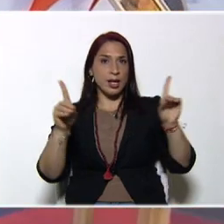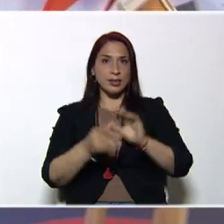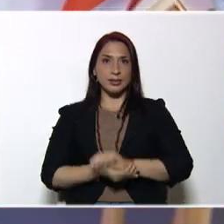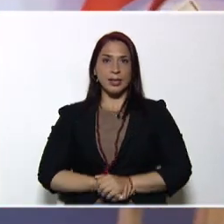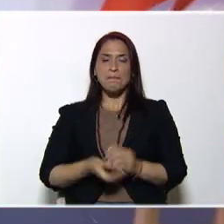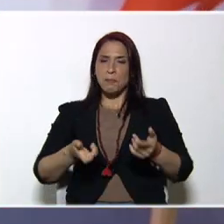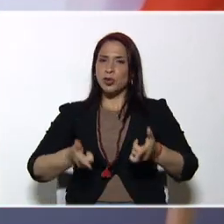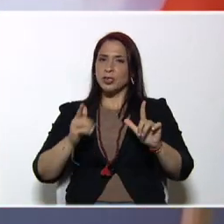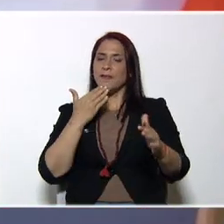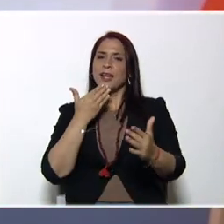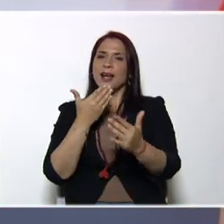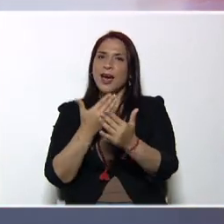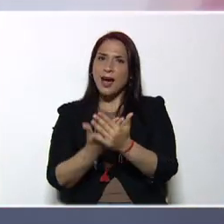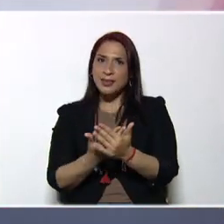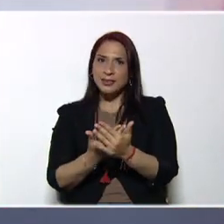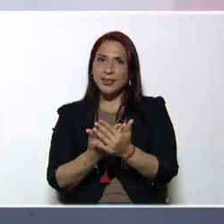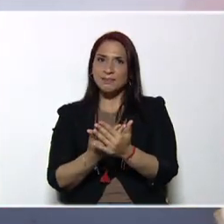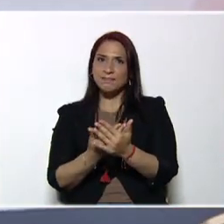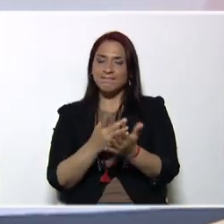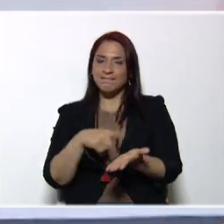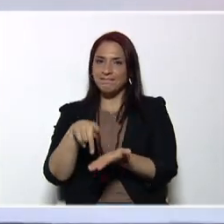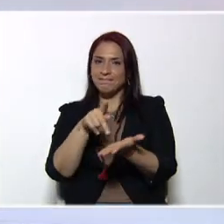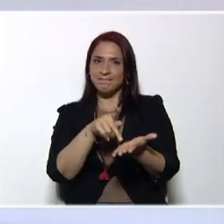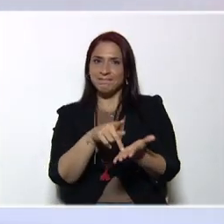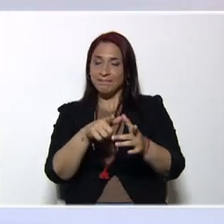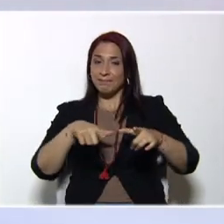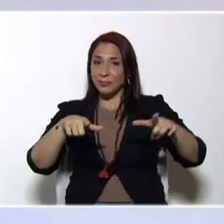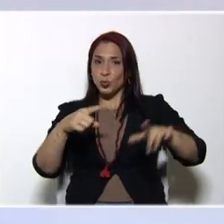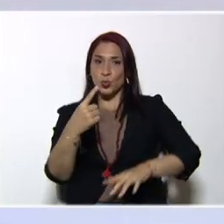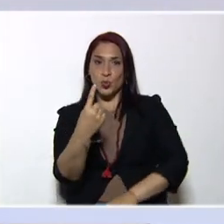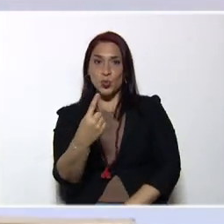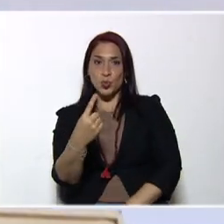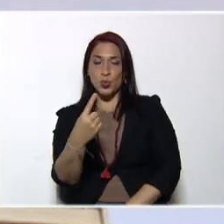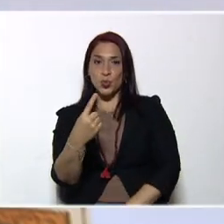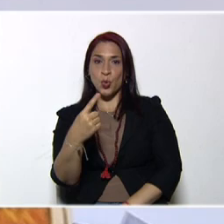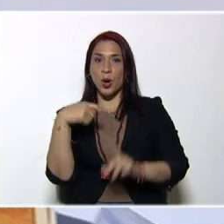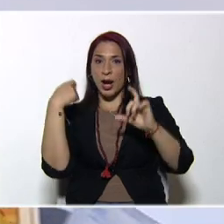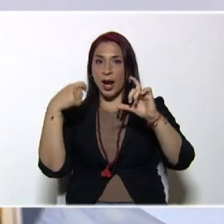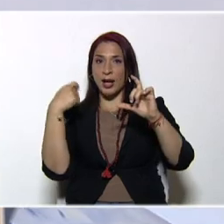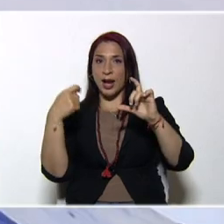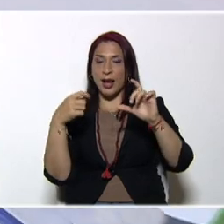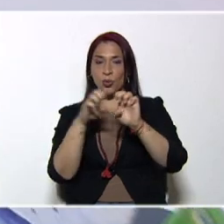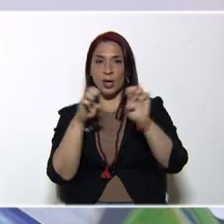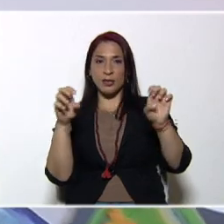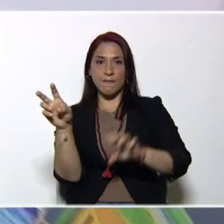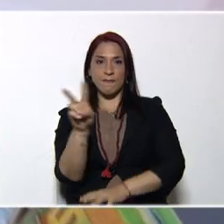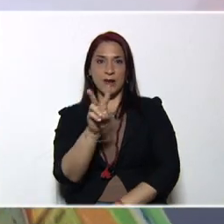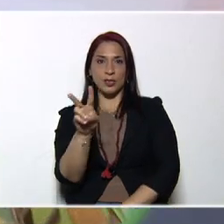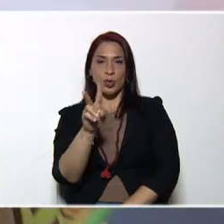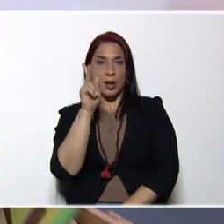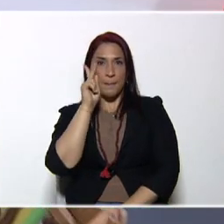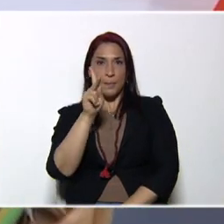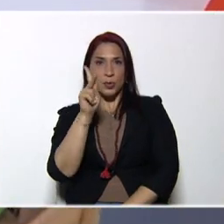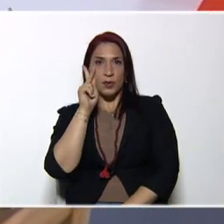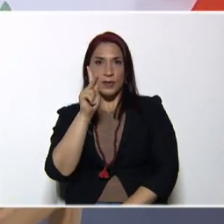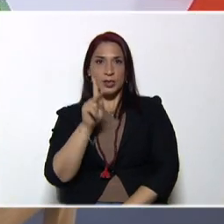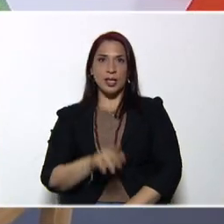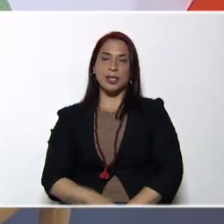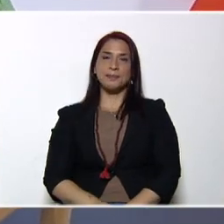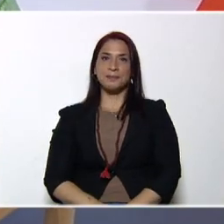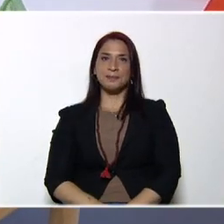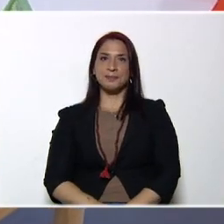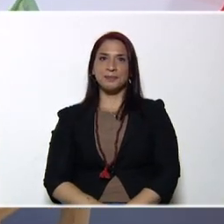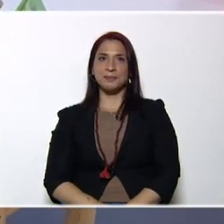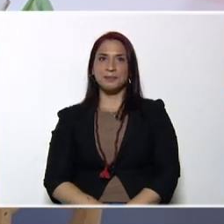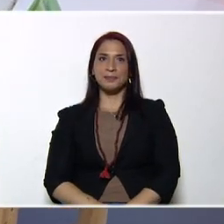fue posible gracias a la presencia en el estudio 1 del canal educativo de Venezuela de la profesora Eliseti de